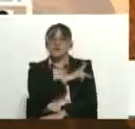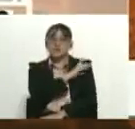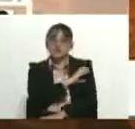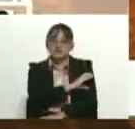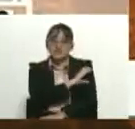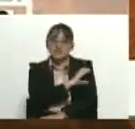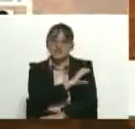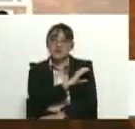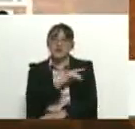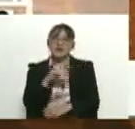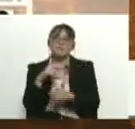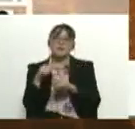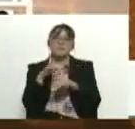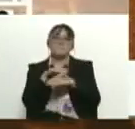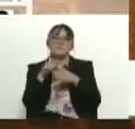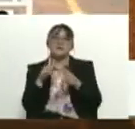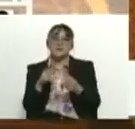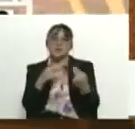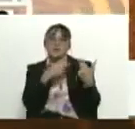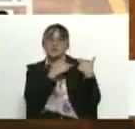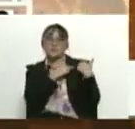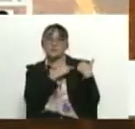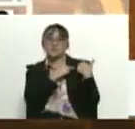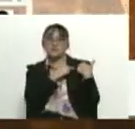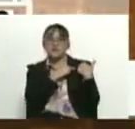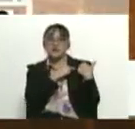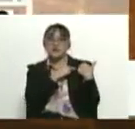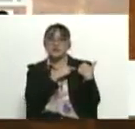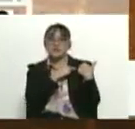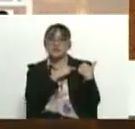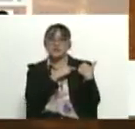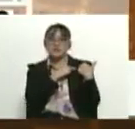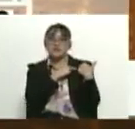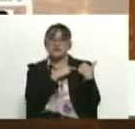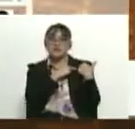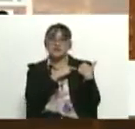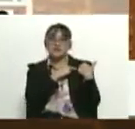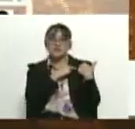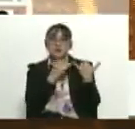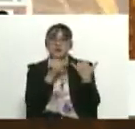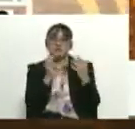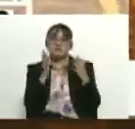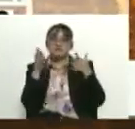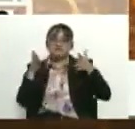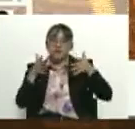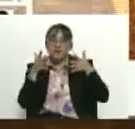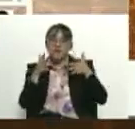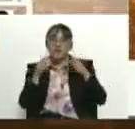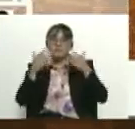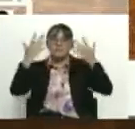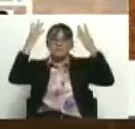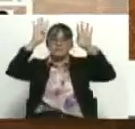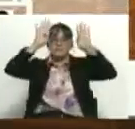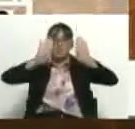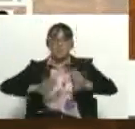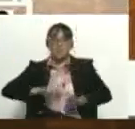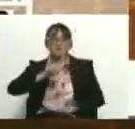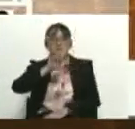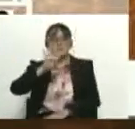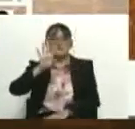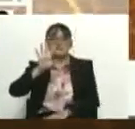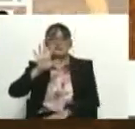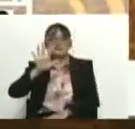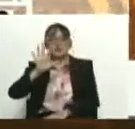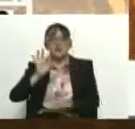al ministerio responsable de un área en específico para que aborden por ejemplo ese muro que yo te digo de 145